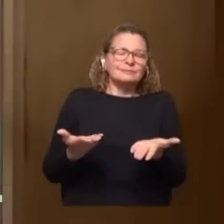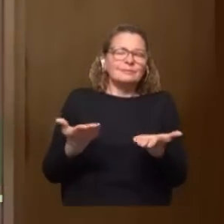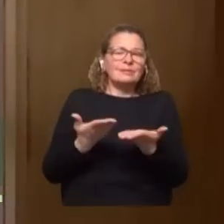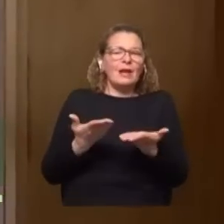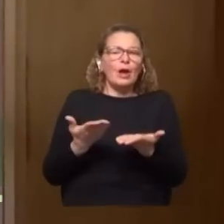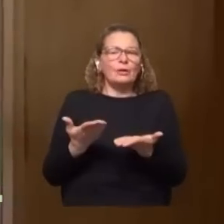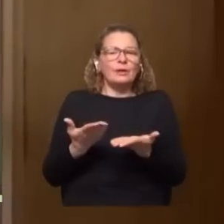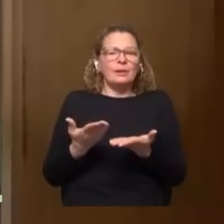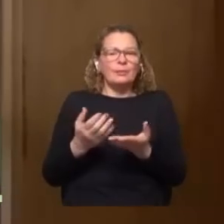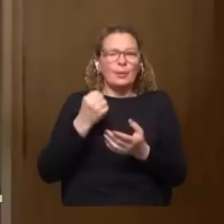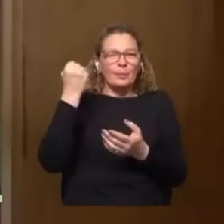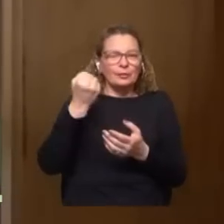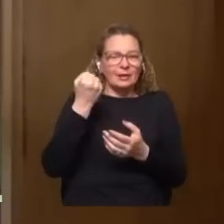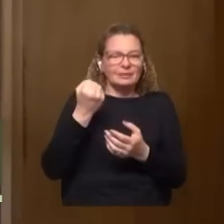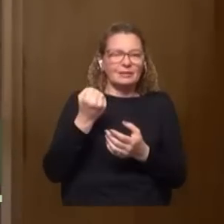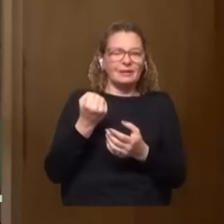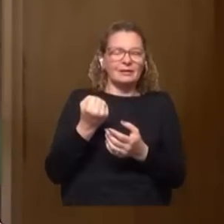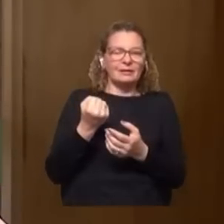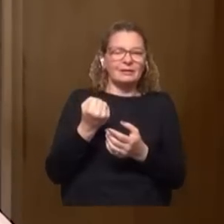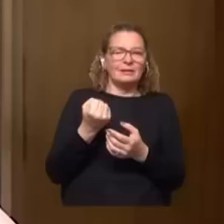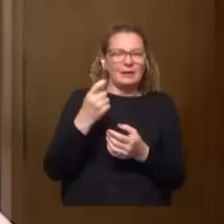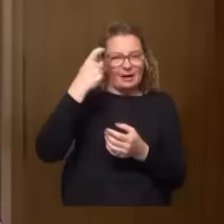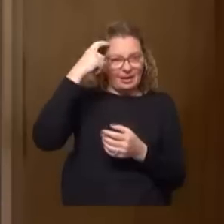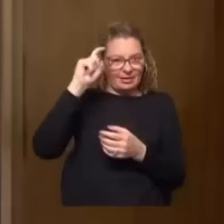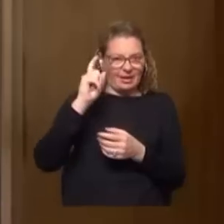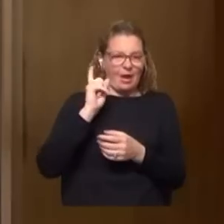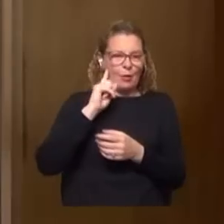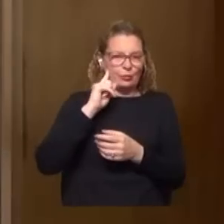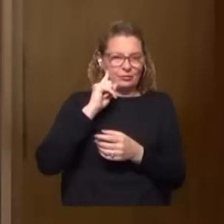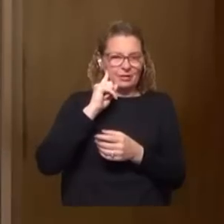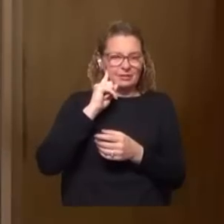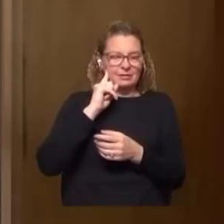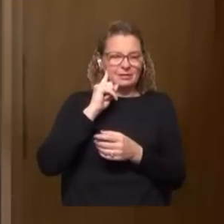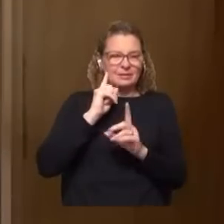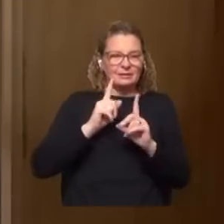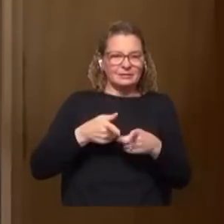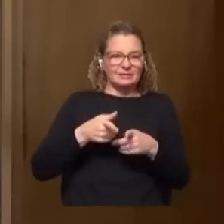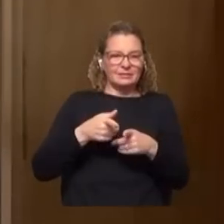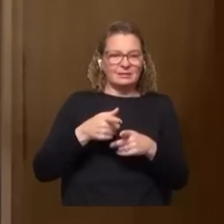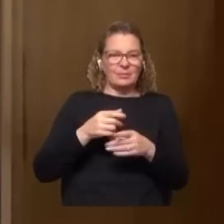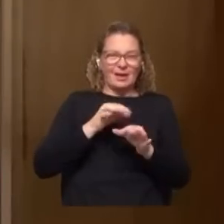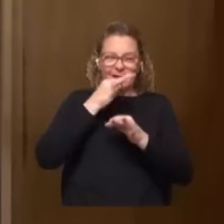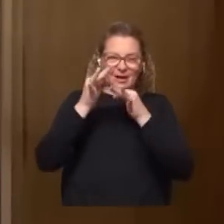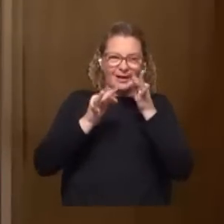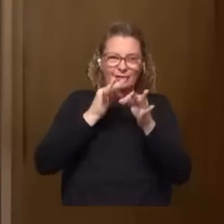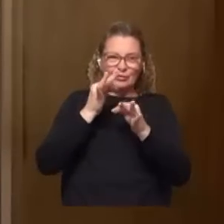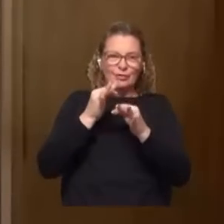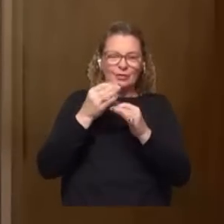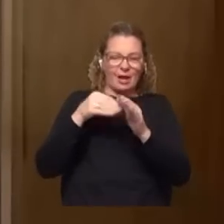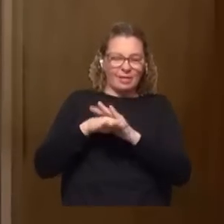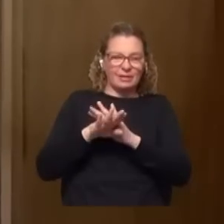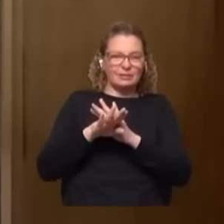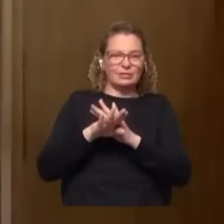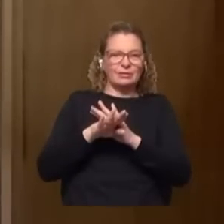momento fundamentalmente La idea es escuchar y tener aclaraciones sobre los contenidos